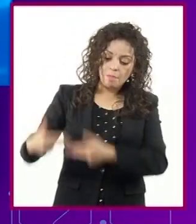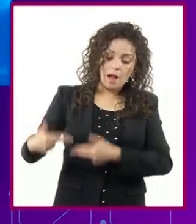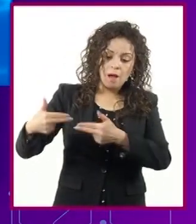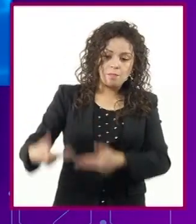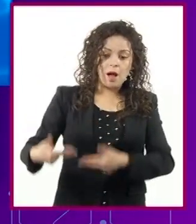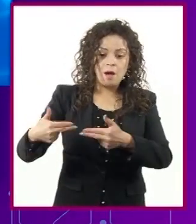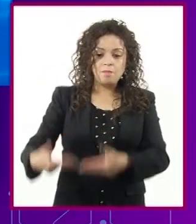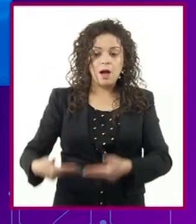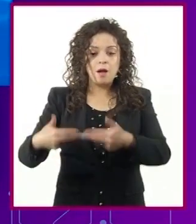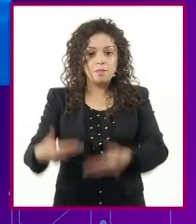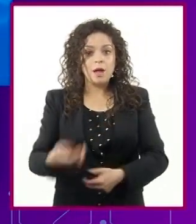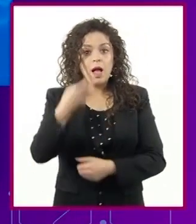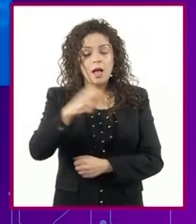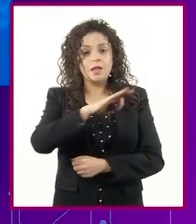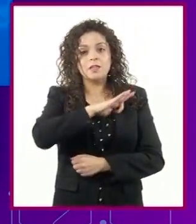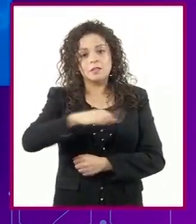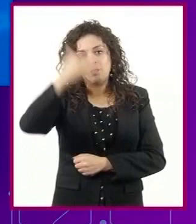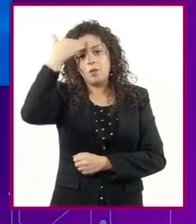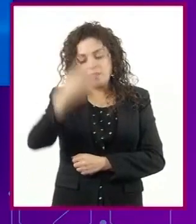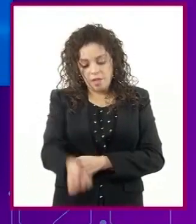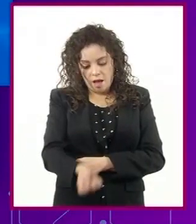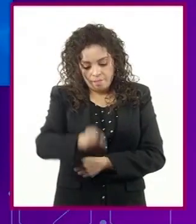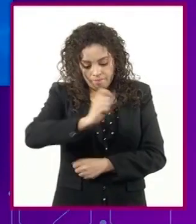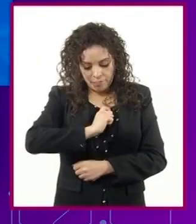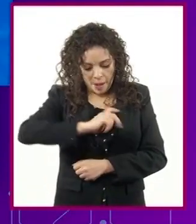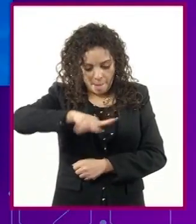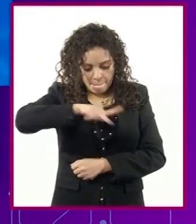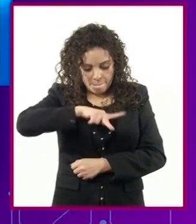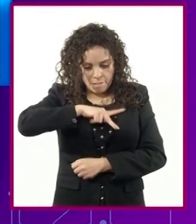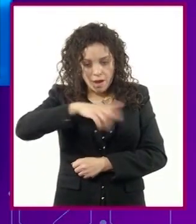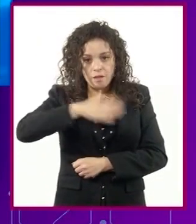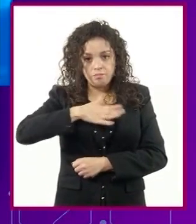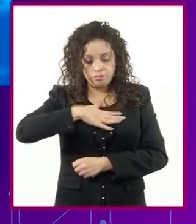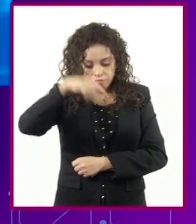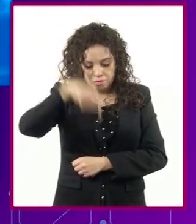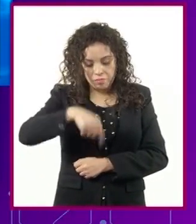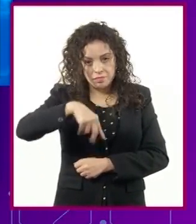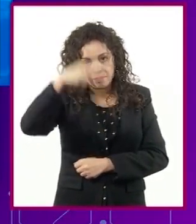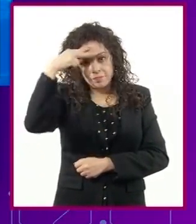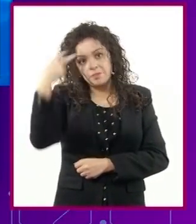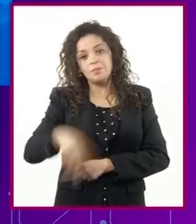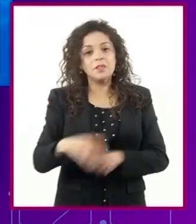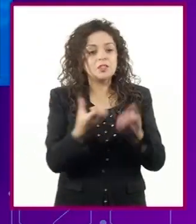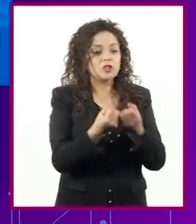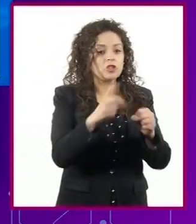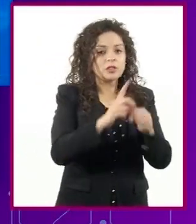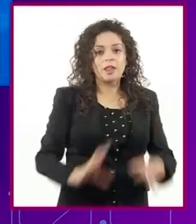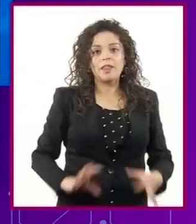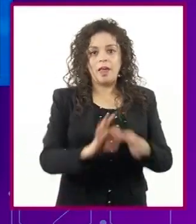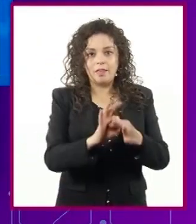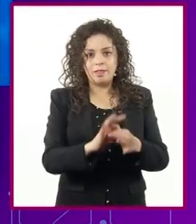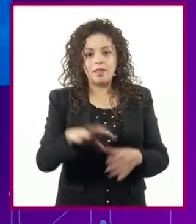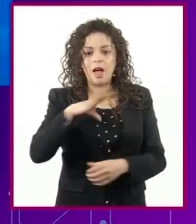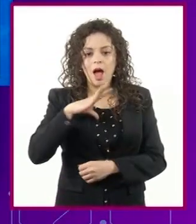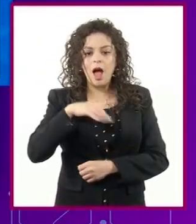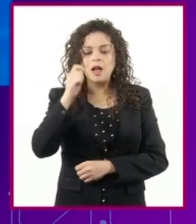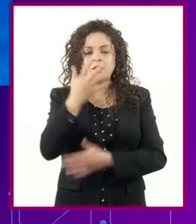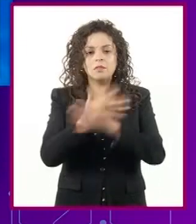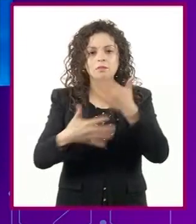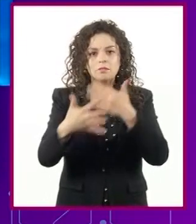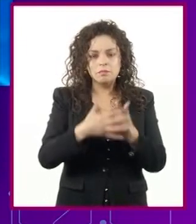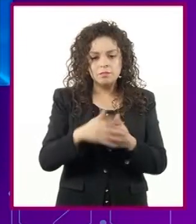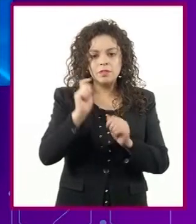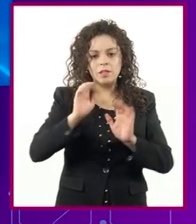hace posible su sentido de identidad y pertenencia a la sociedad. Hay técnicas culturales como alfarería,